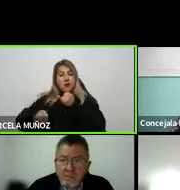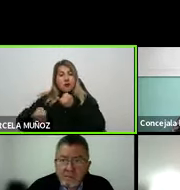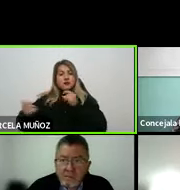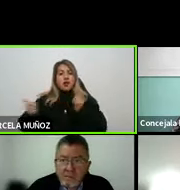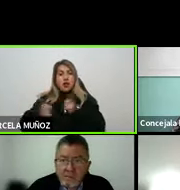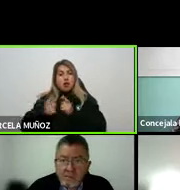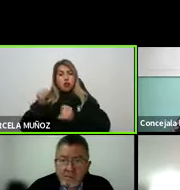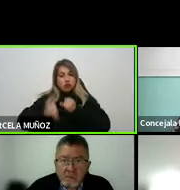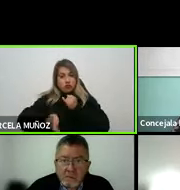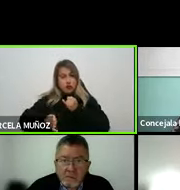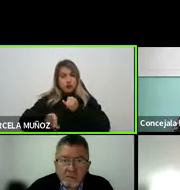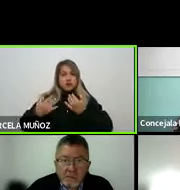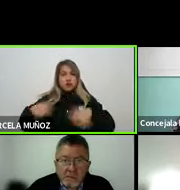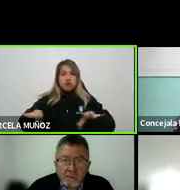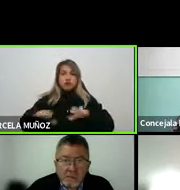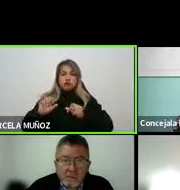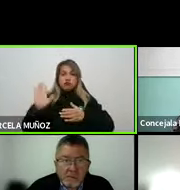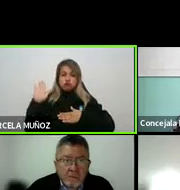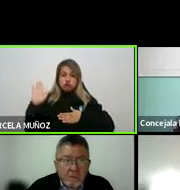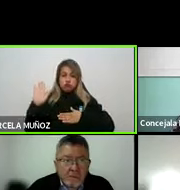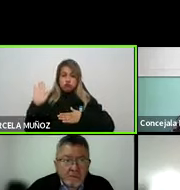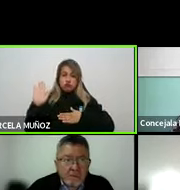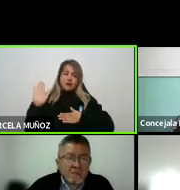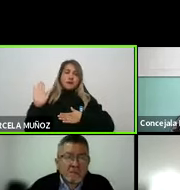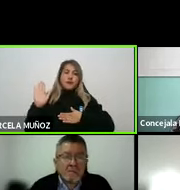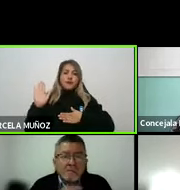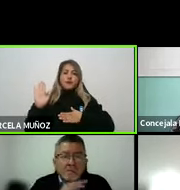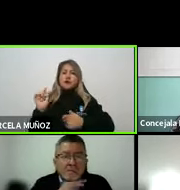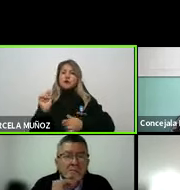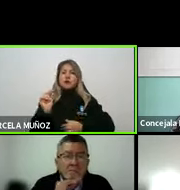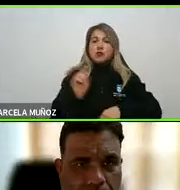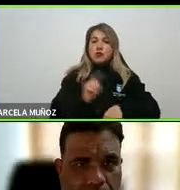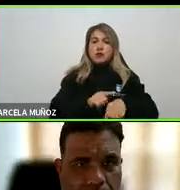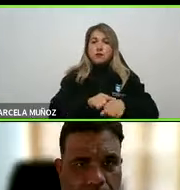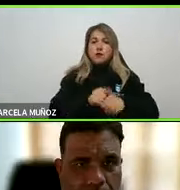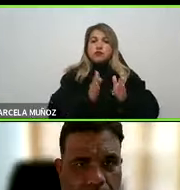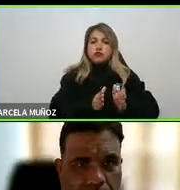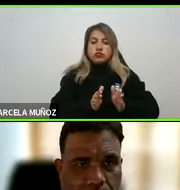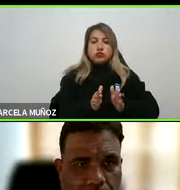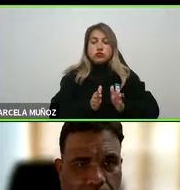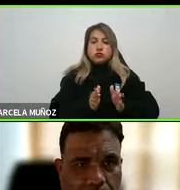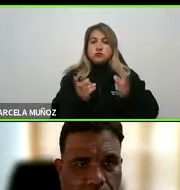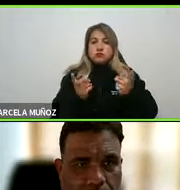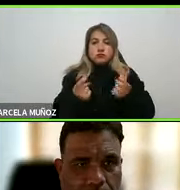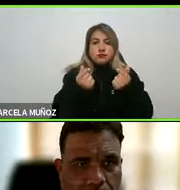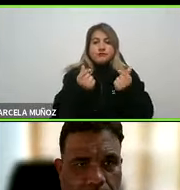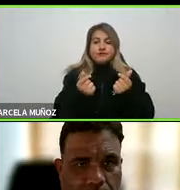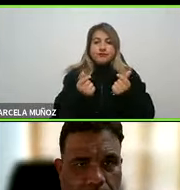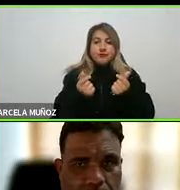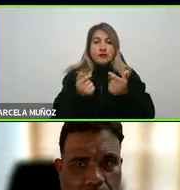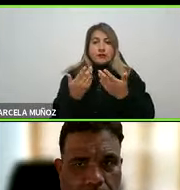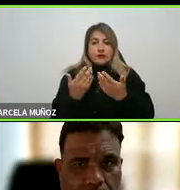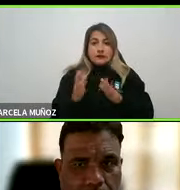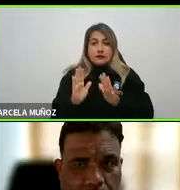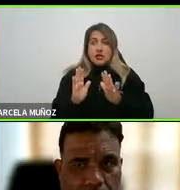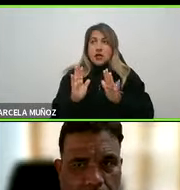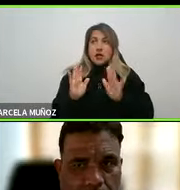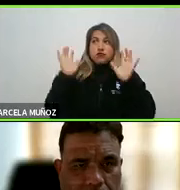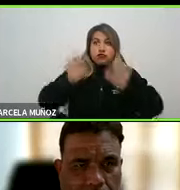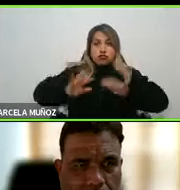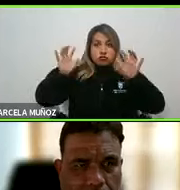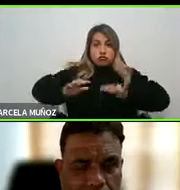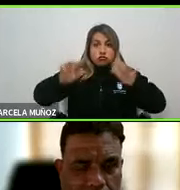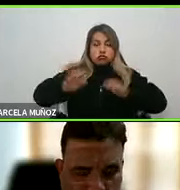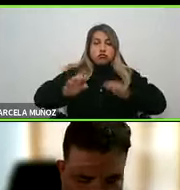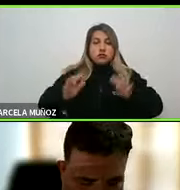plazo, y una momentánea. Apenas estén estos frentes de mal tiempo,